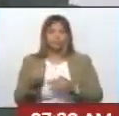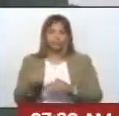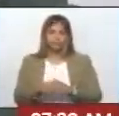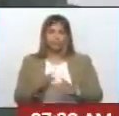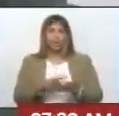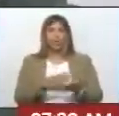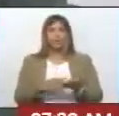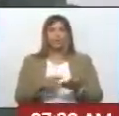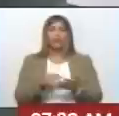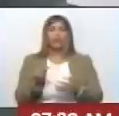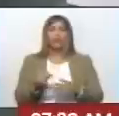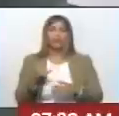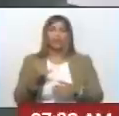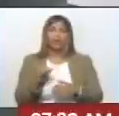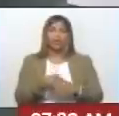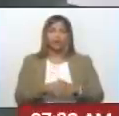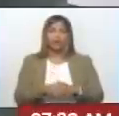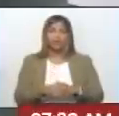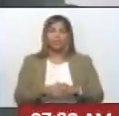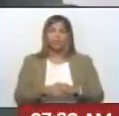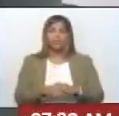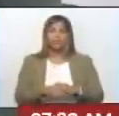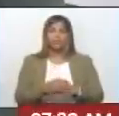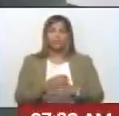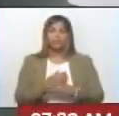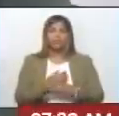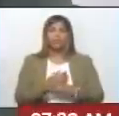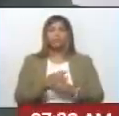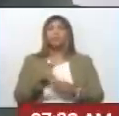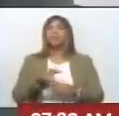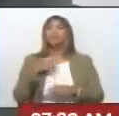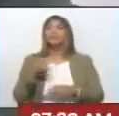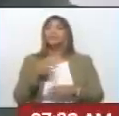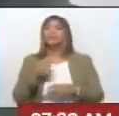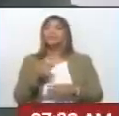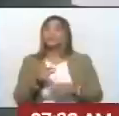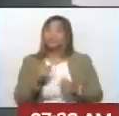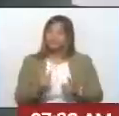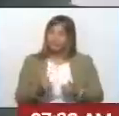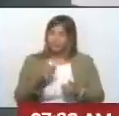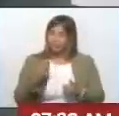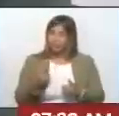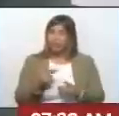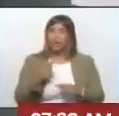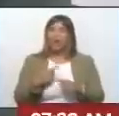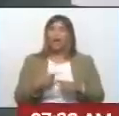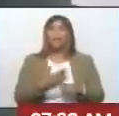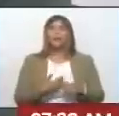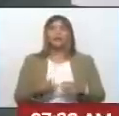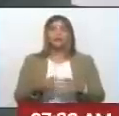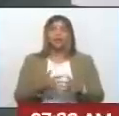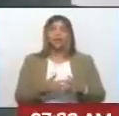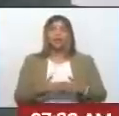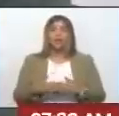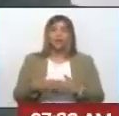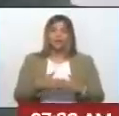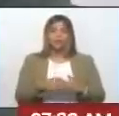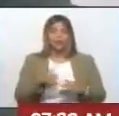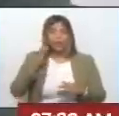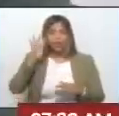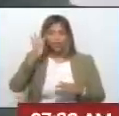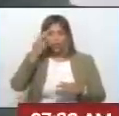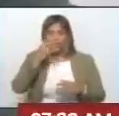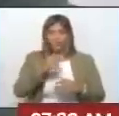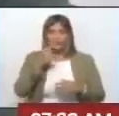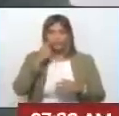de hoy. Tenemos unas declaraciones que hizo recientemente el expresidente de Estados Unidos, Donald Trump. Nosotros vamos a compartir